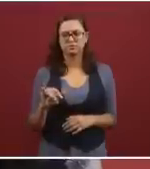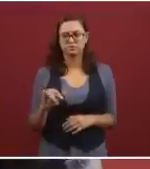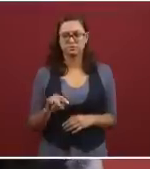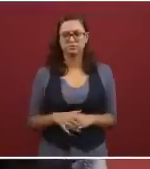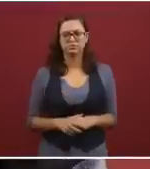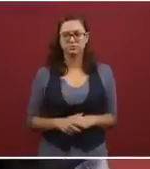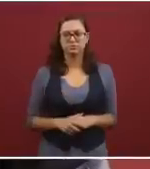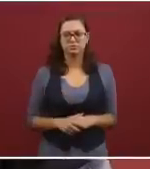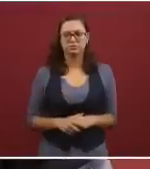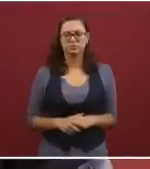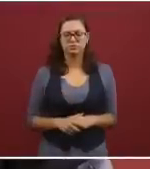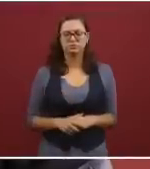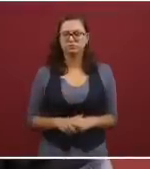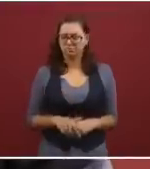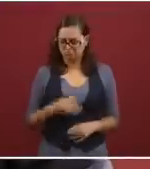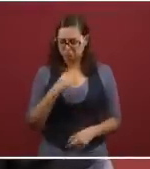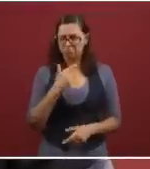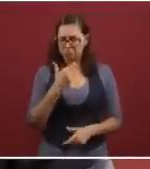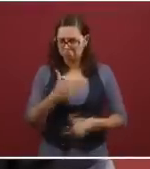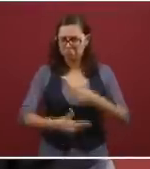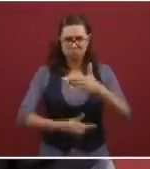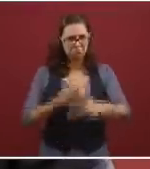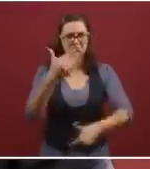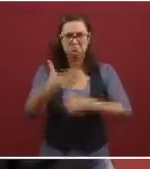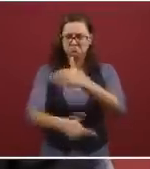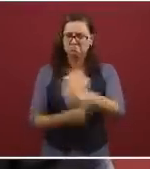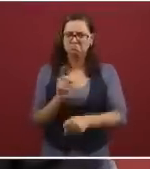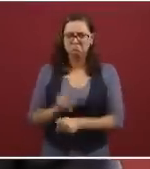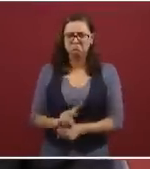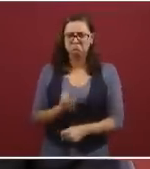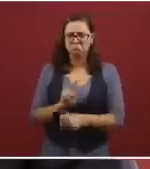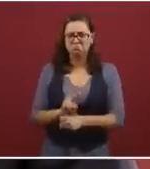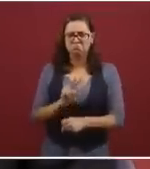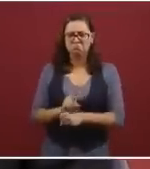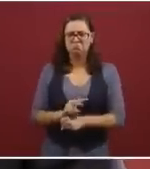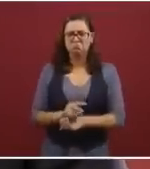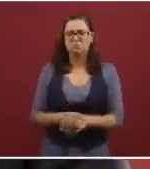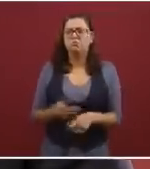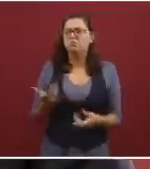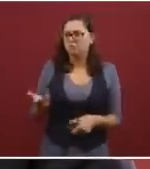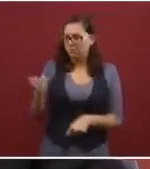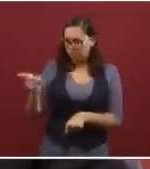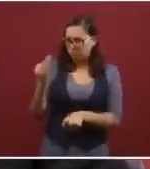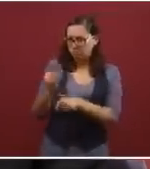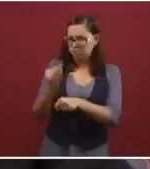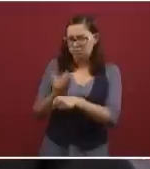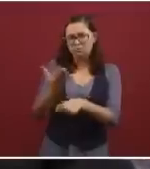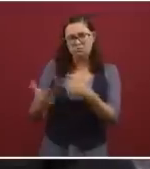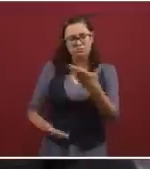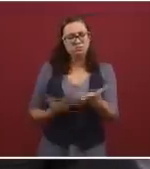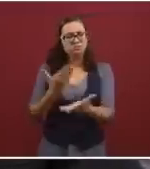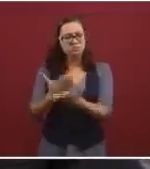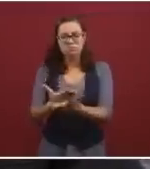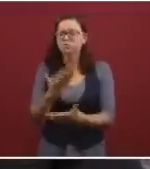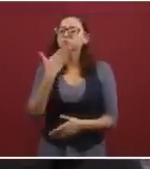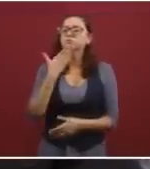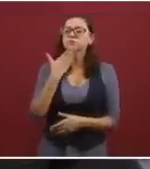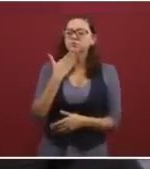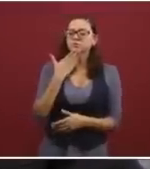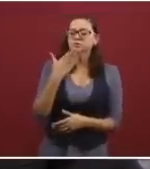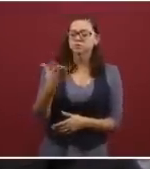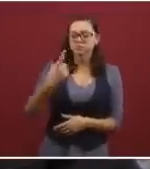vamos a atender este tema. Qué bien que lo plantea y aquí le